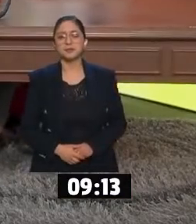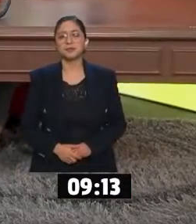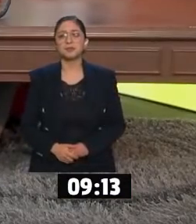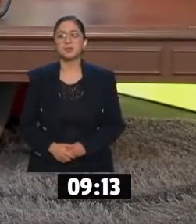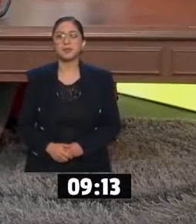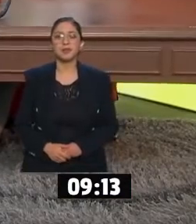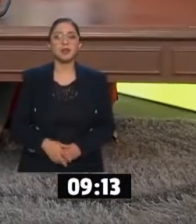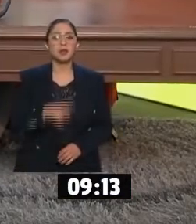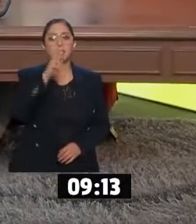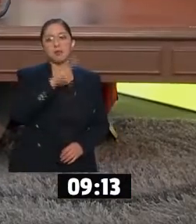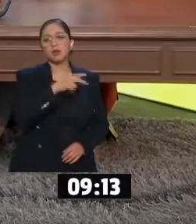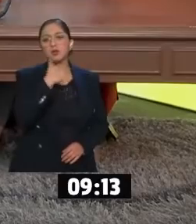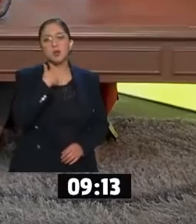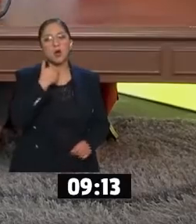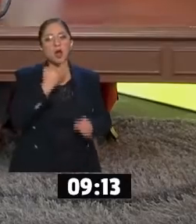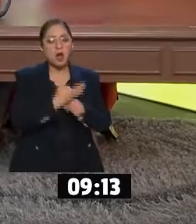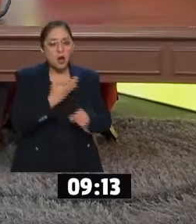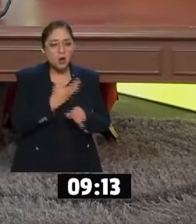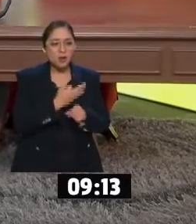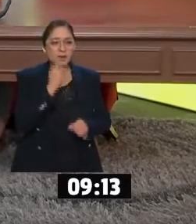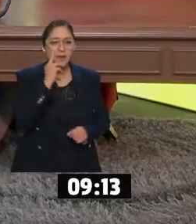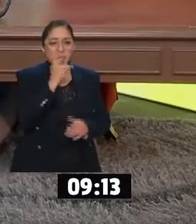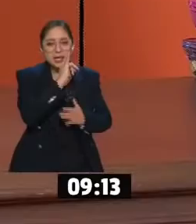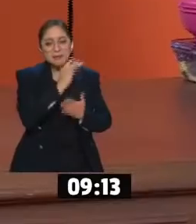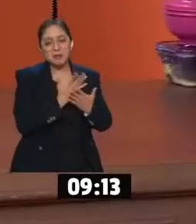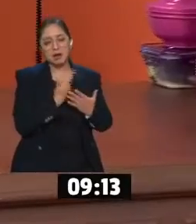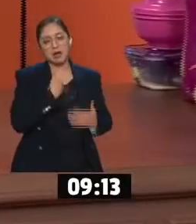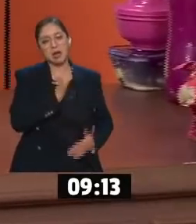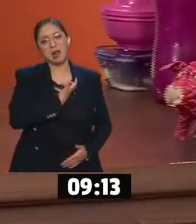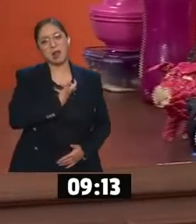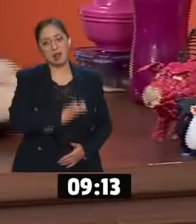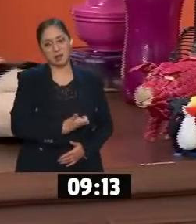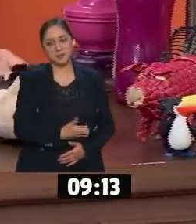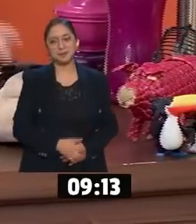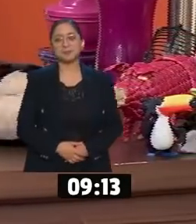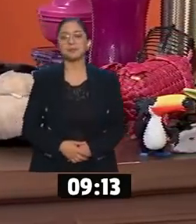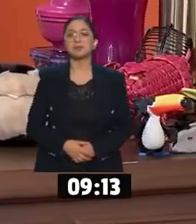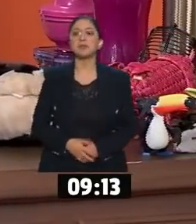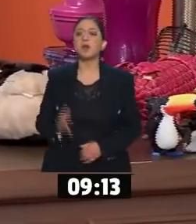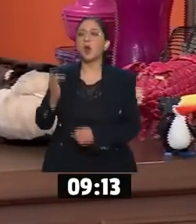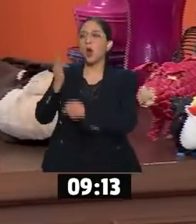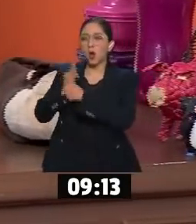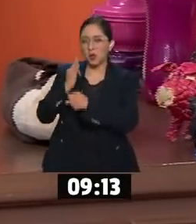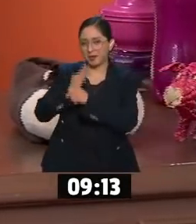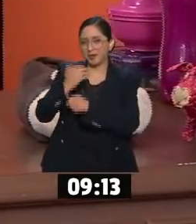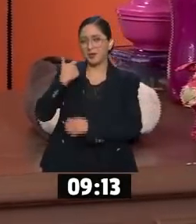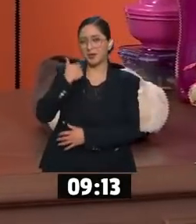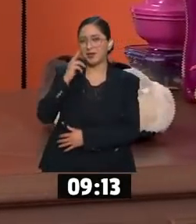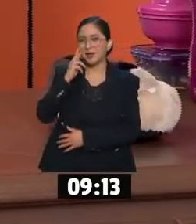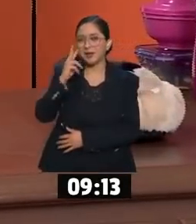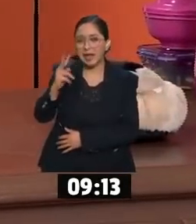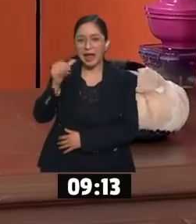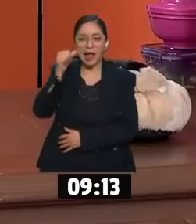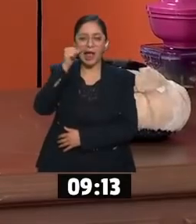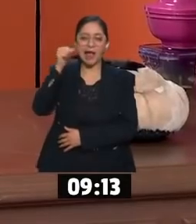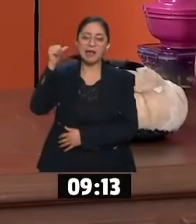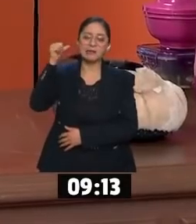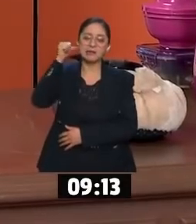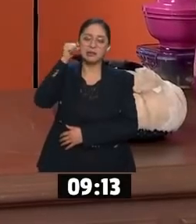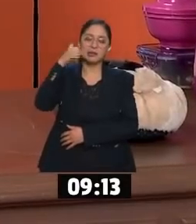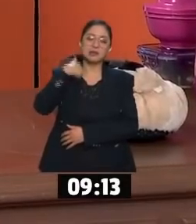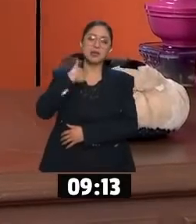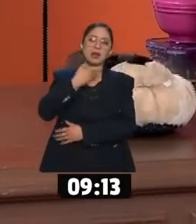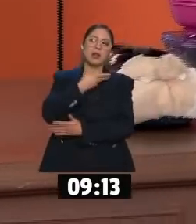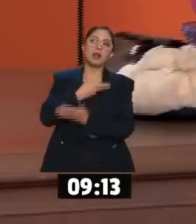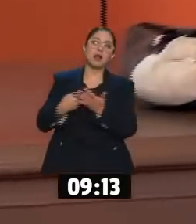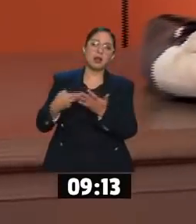perdón, acongojado, señora, ahorita, con lo que Oiga, acabo de le ver. quiero contar algo y que ayer yo ya estaba muy destruida, pero teníamos que